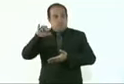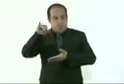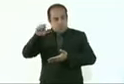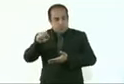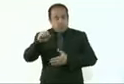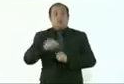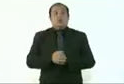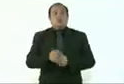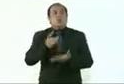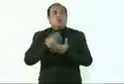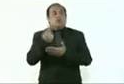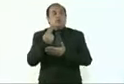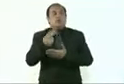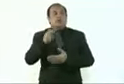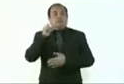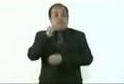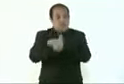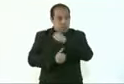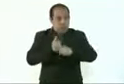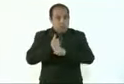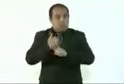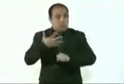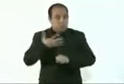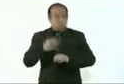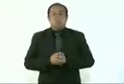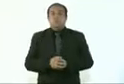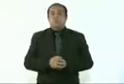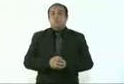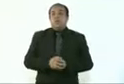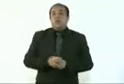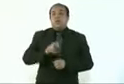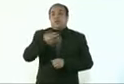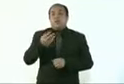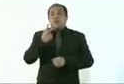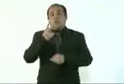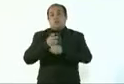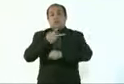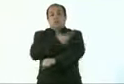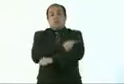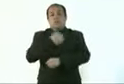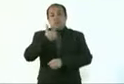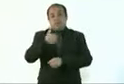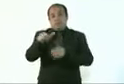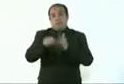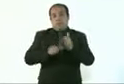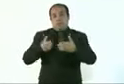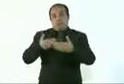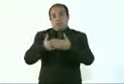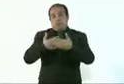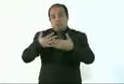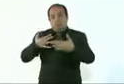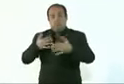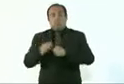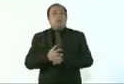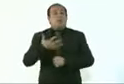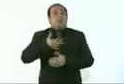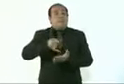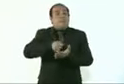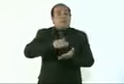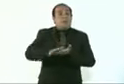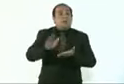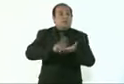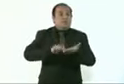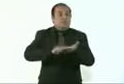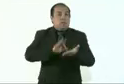es tener 60 años cumplidos, haber recibido la segunda dosis hace más de 6 meses y llevar impreso el expediente que pueden descargar en